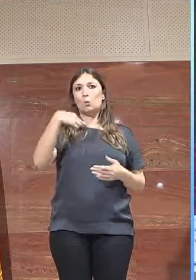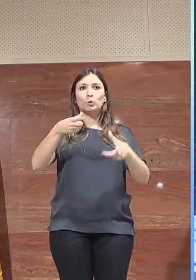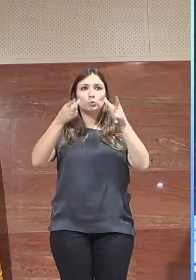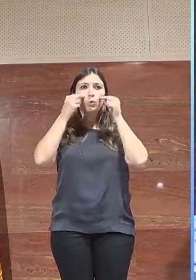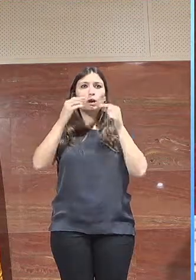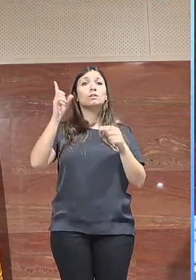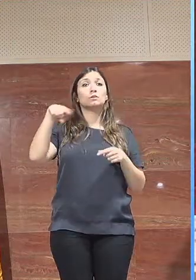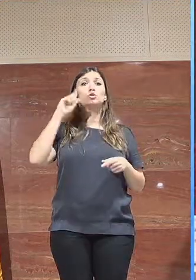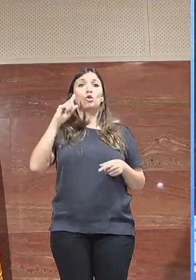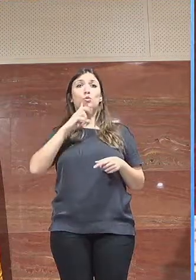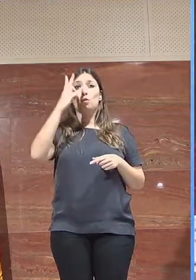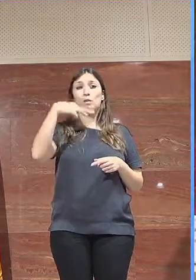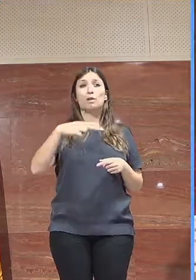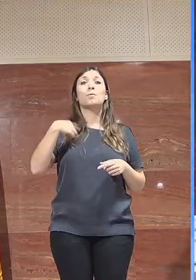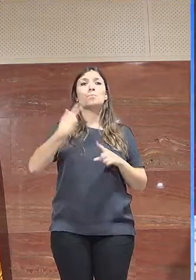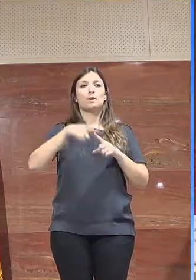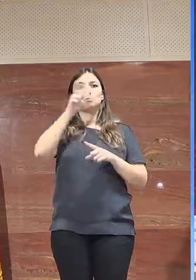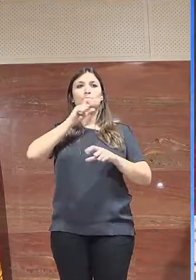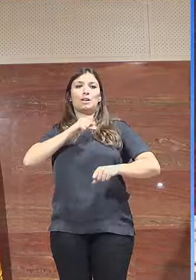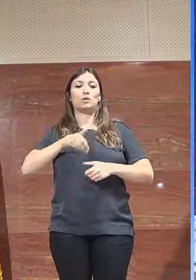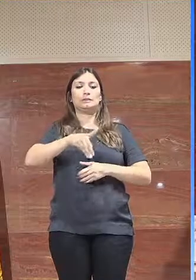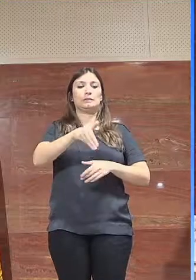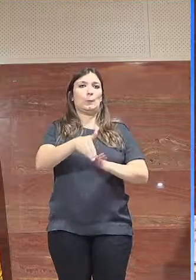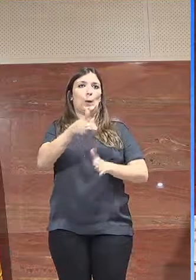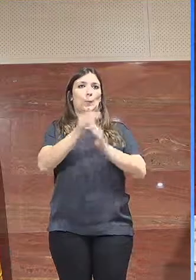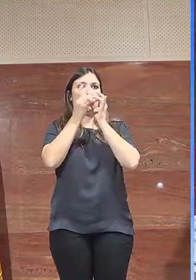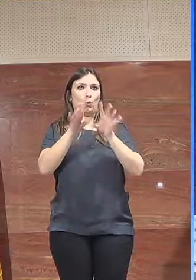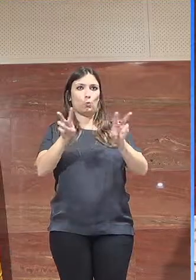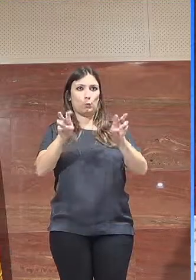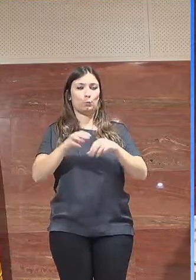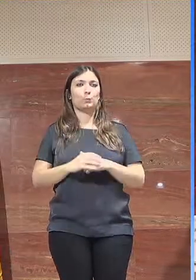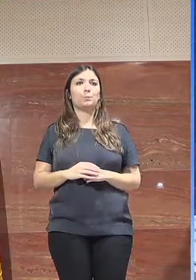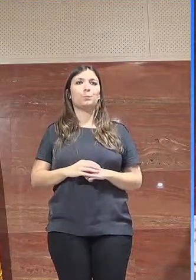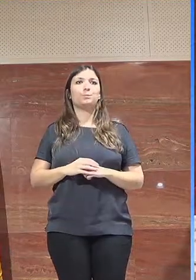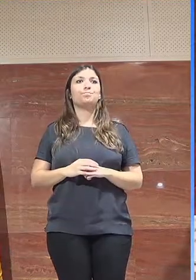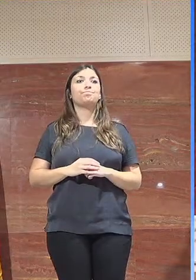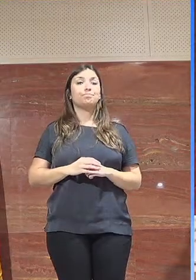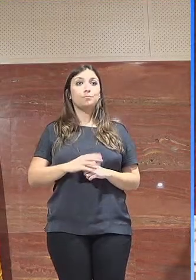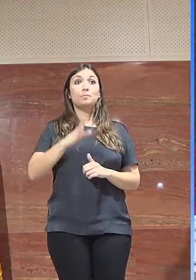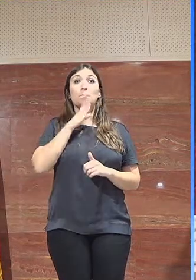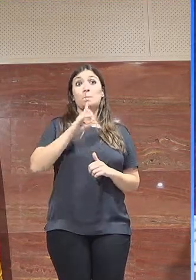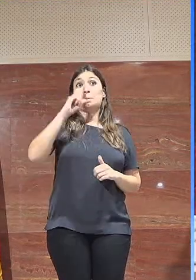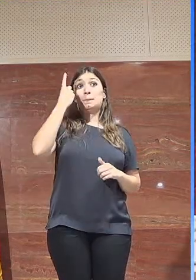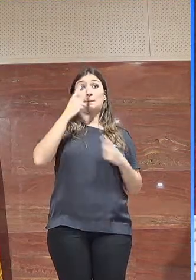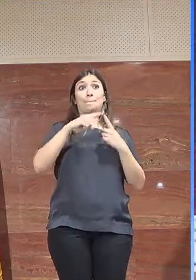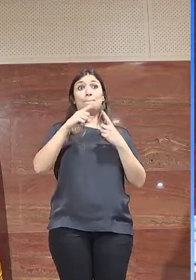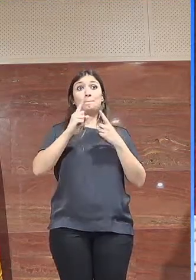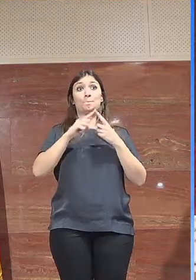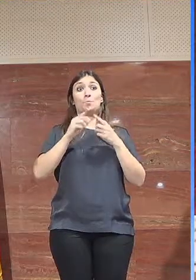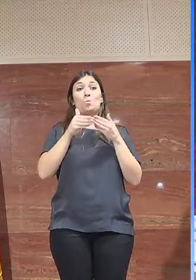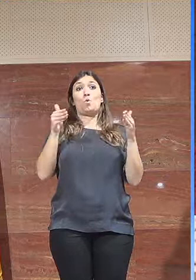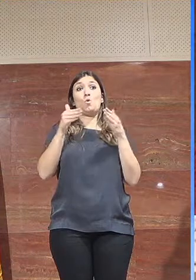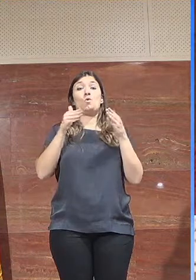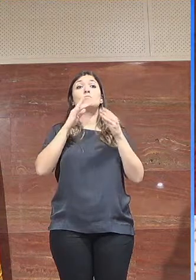ciegas y sordociegas, y a las personas mayores, ¿no? Bien, de las primeras encuestas, de las